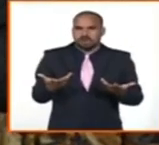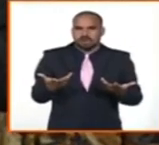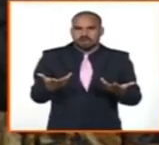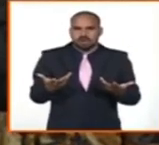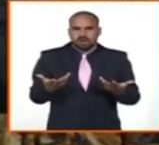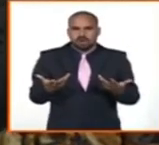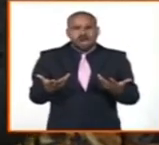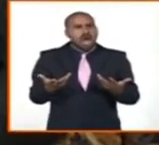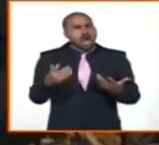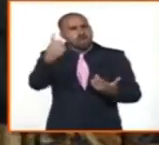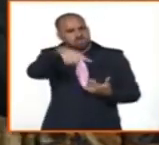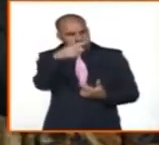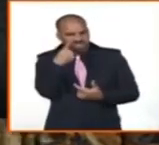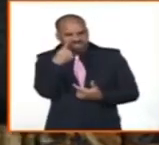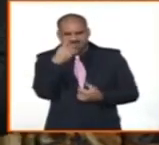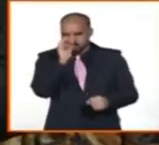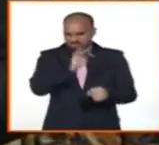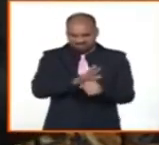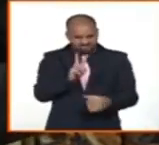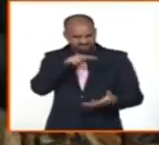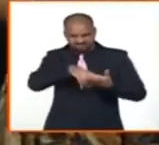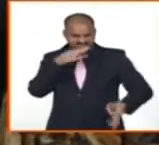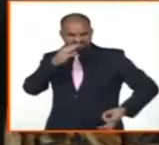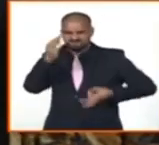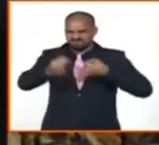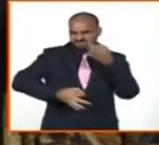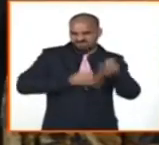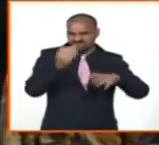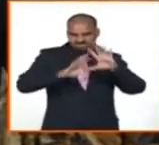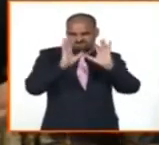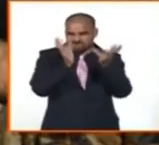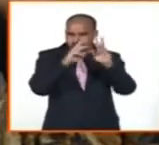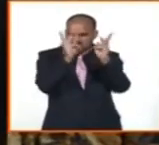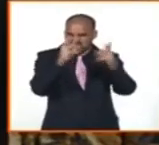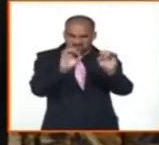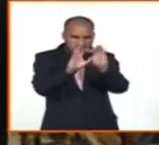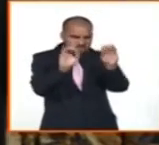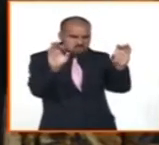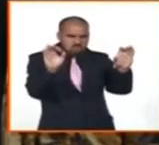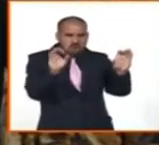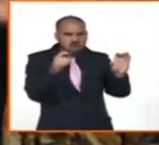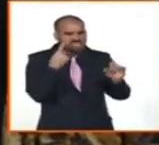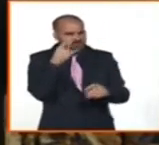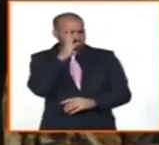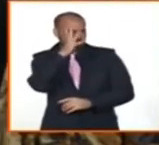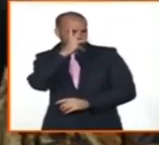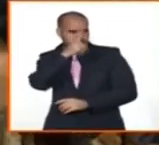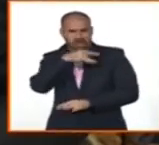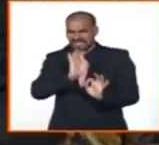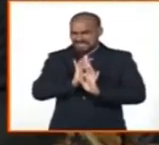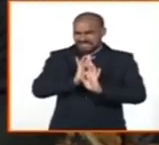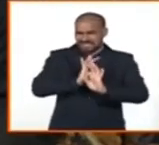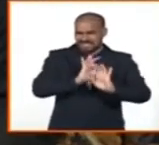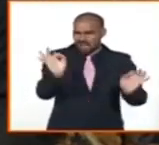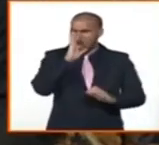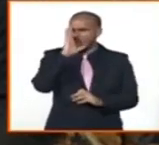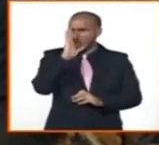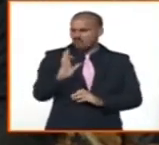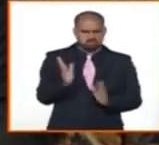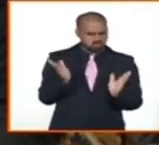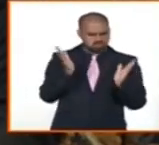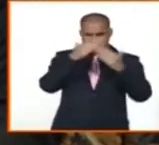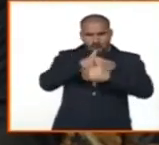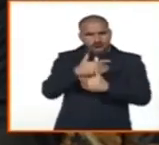además bien elaborados, con belleza, desde la altura, sin odio,